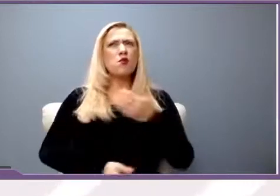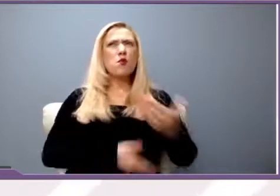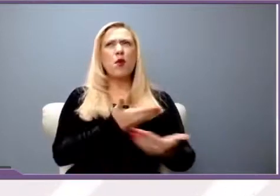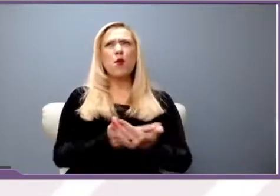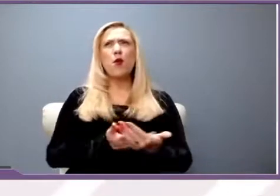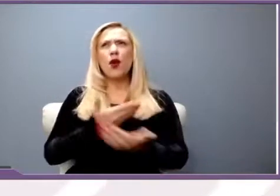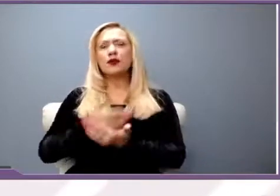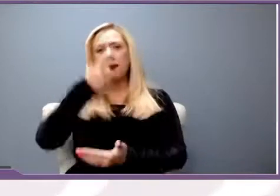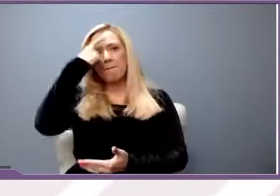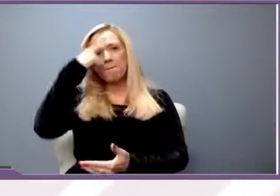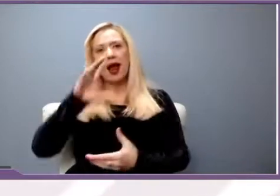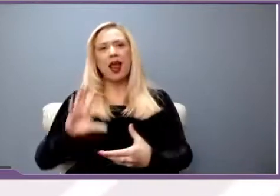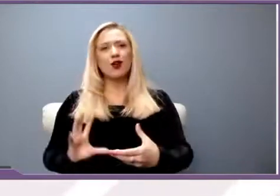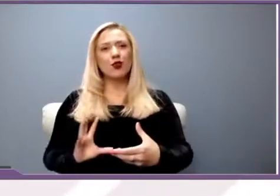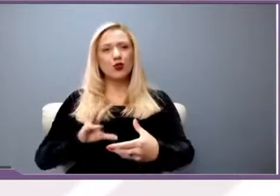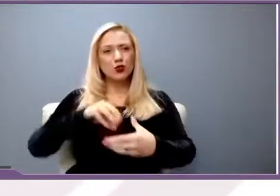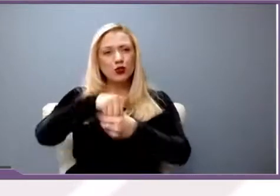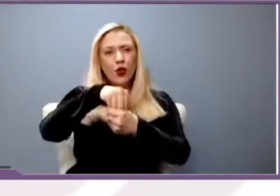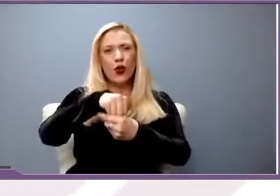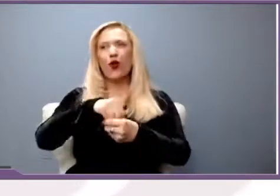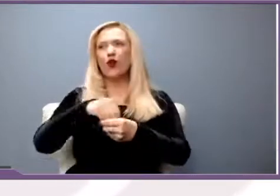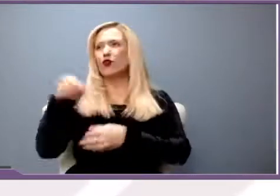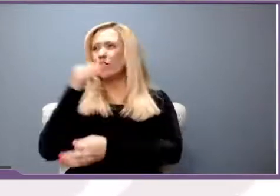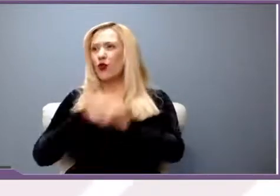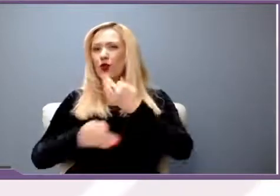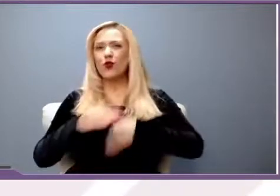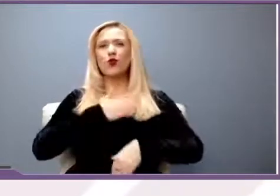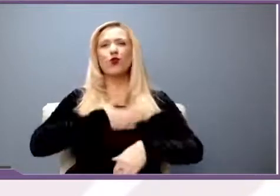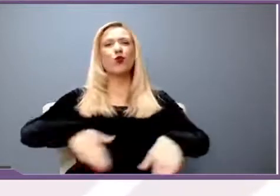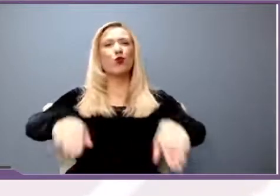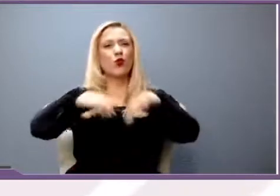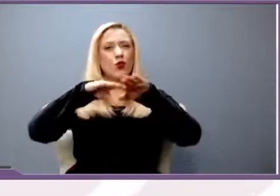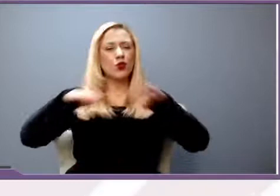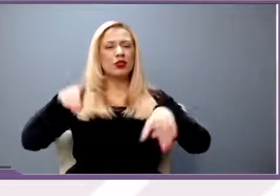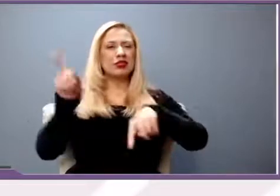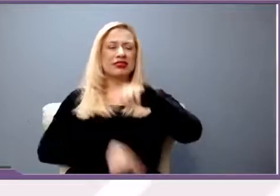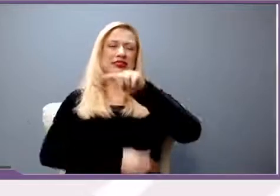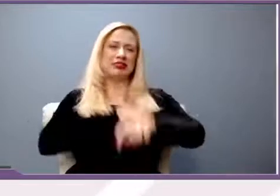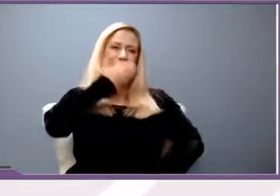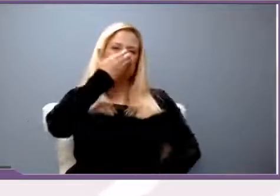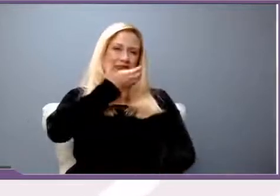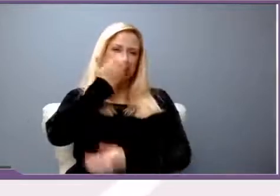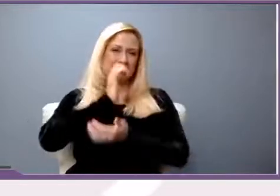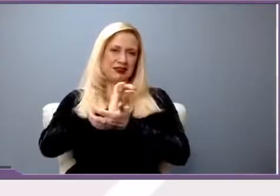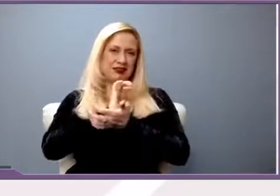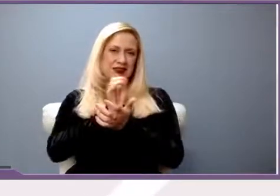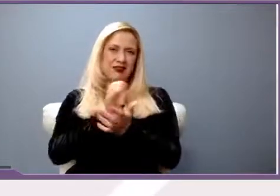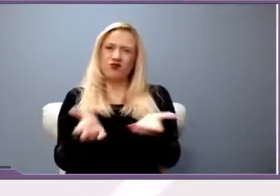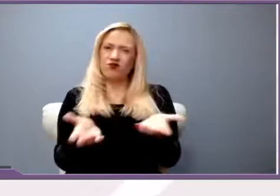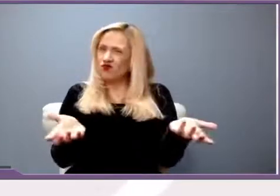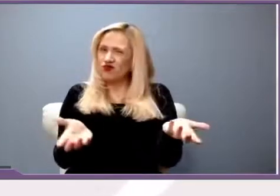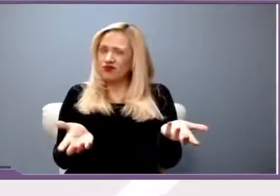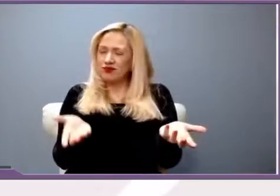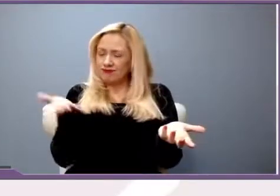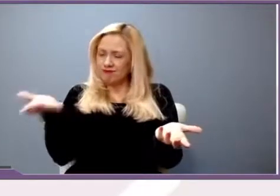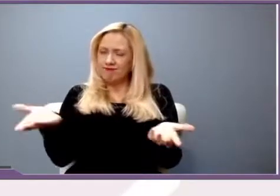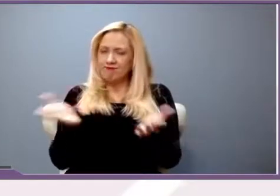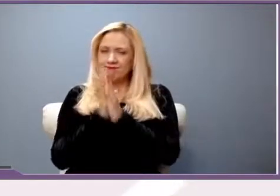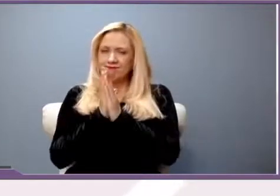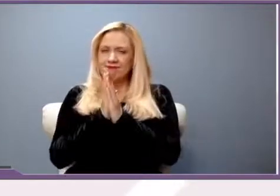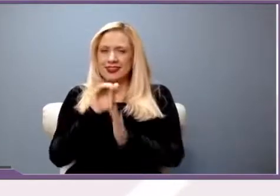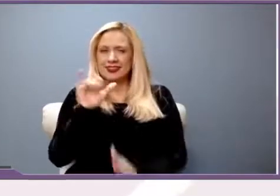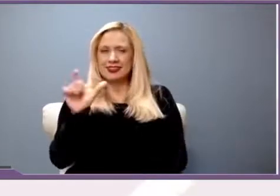más incluyentes y eliminar estas prácticas de discriminación? Ischel, por favor, te cedo la palabra.